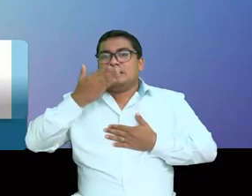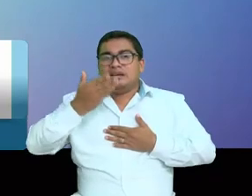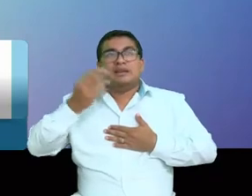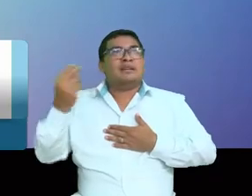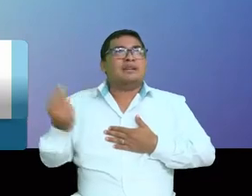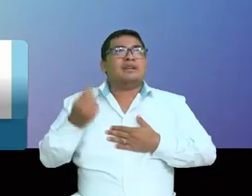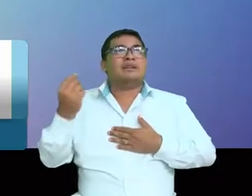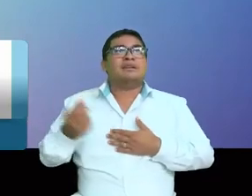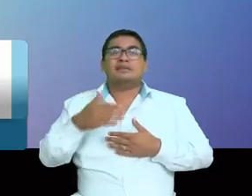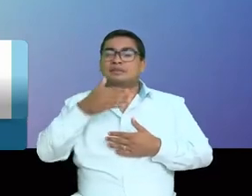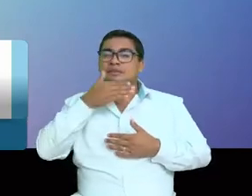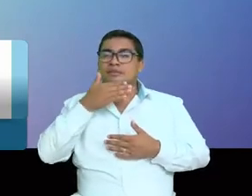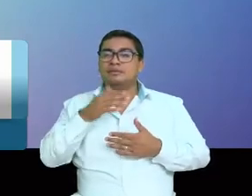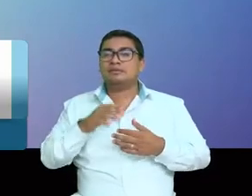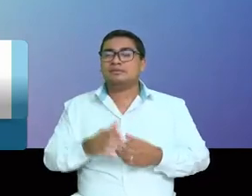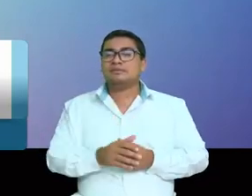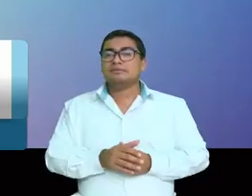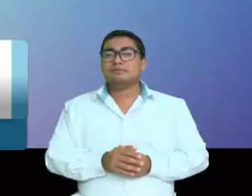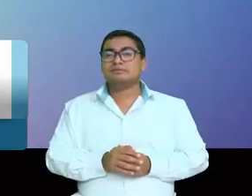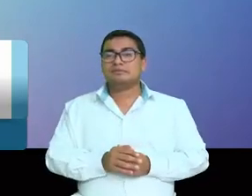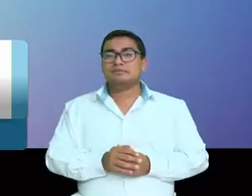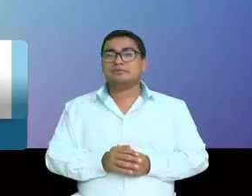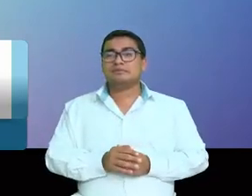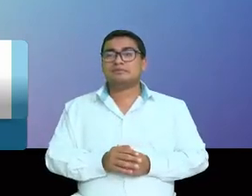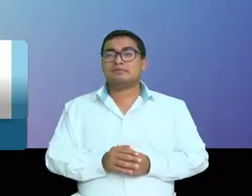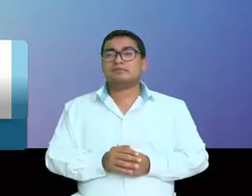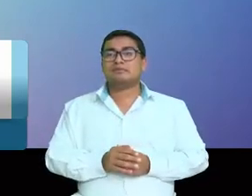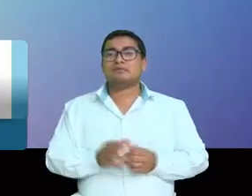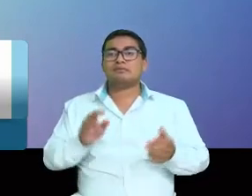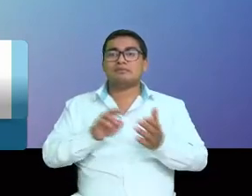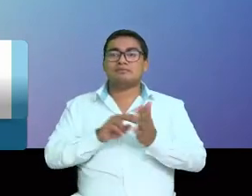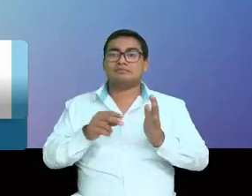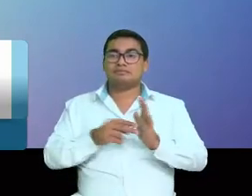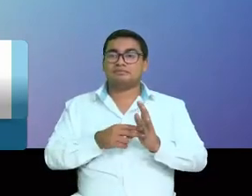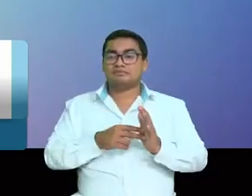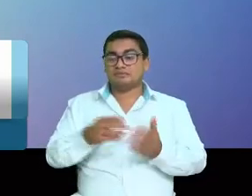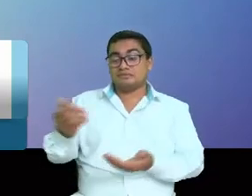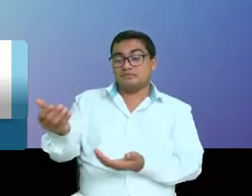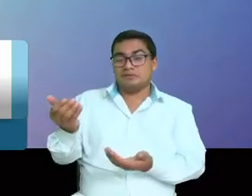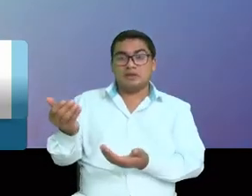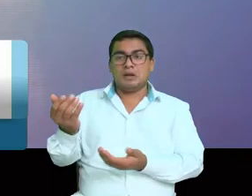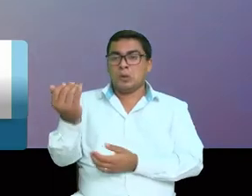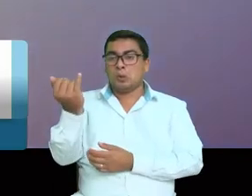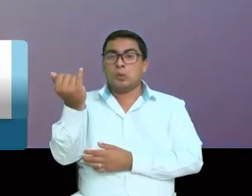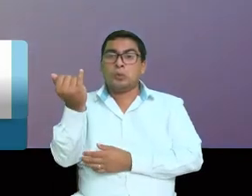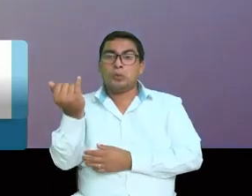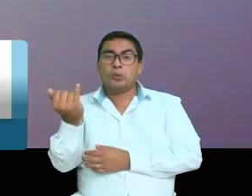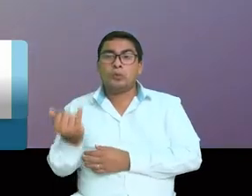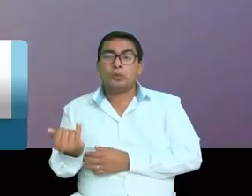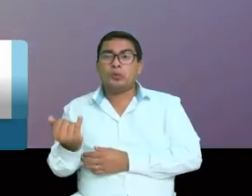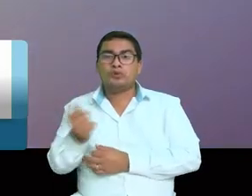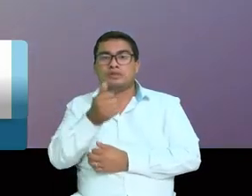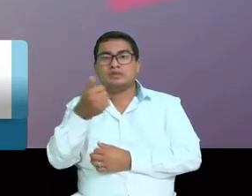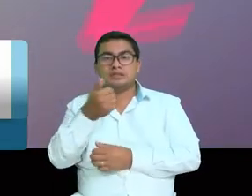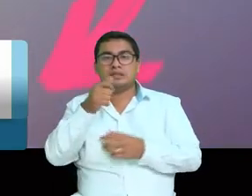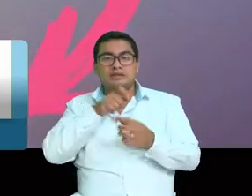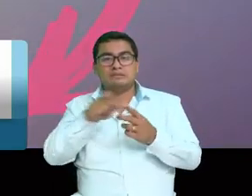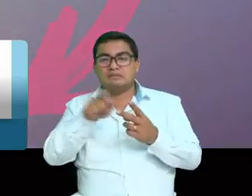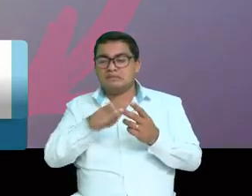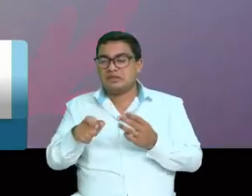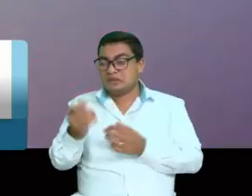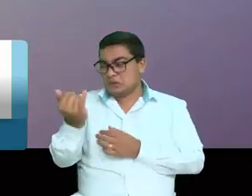más acelerada. 3, que el niño no gana peso, es decir, el niño no está ganando peso. Tiene 6 meses y